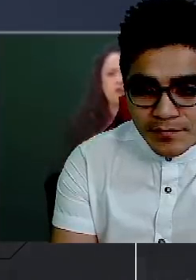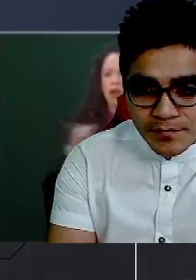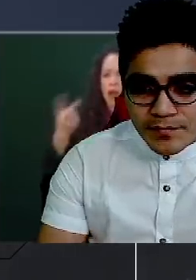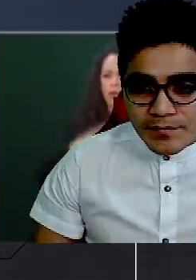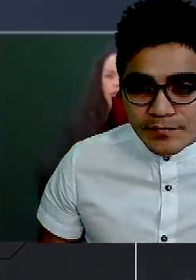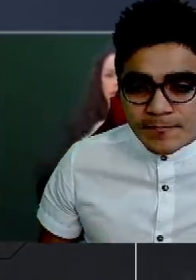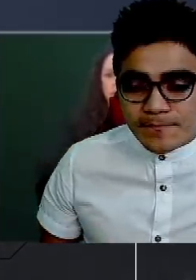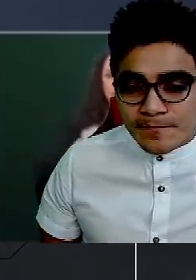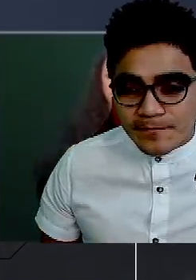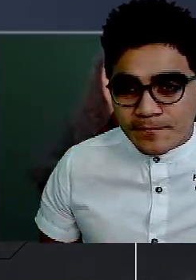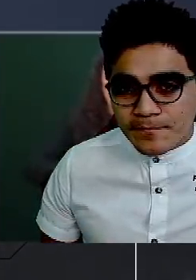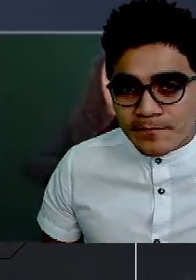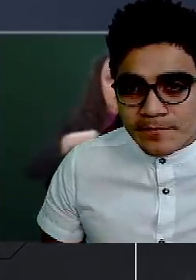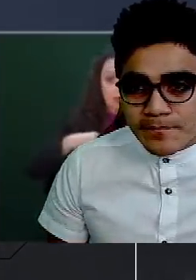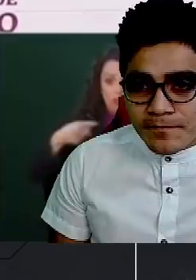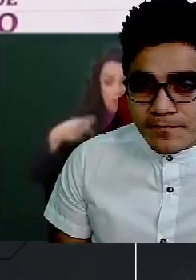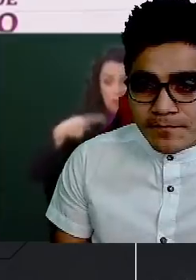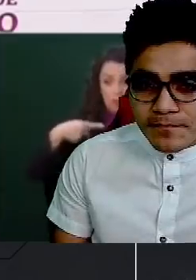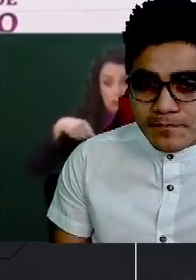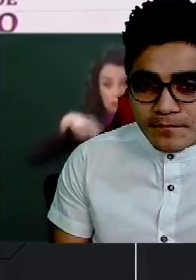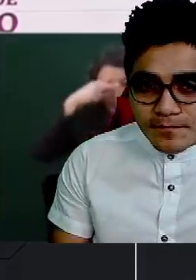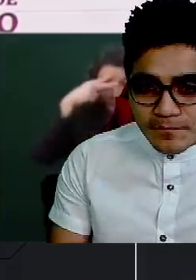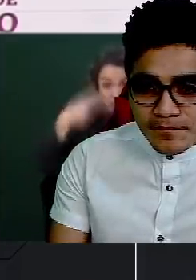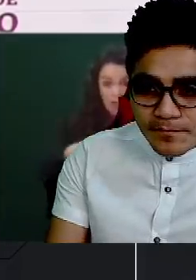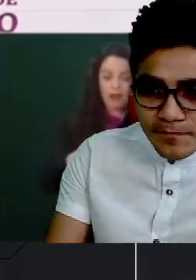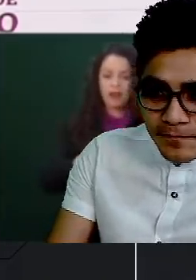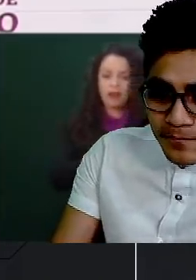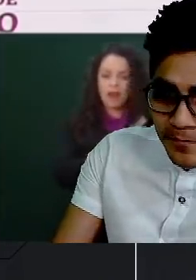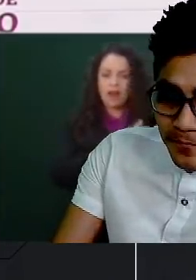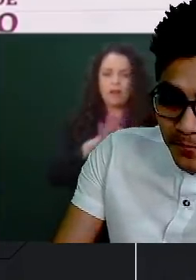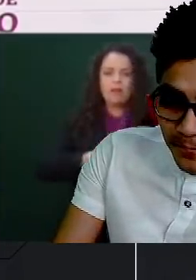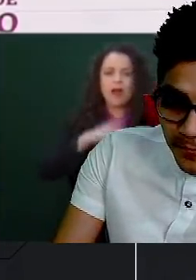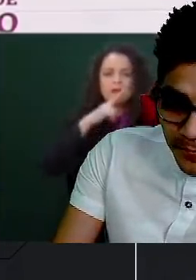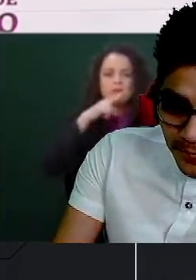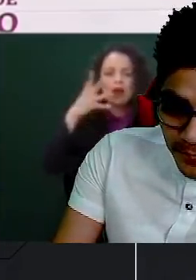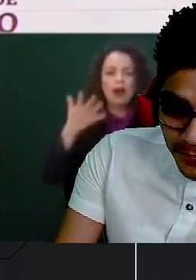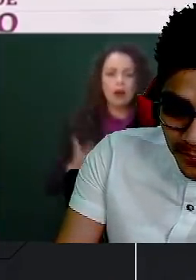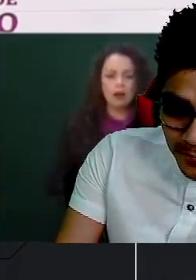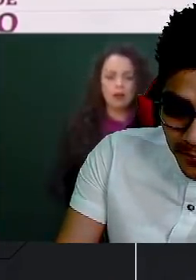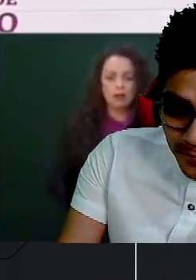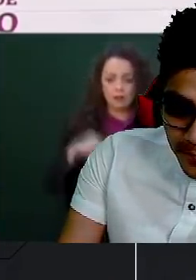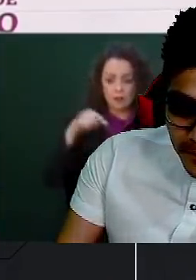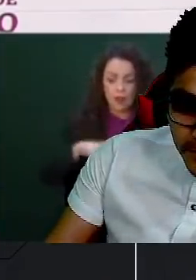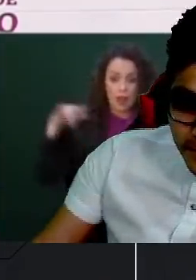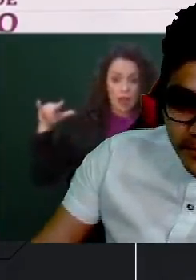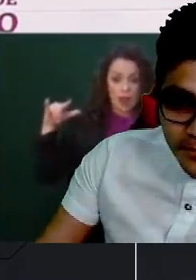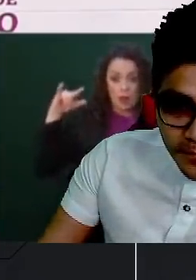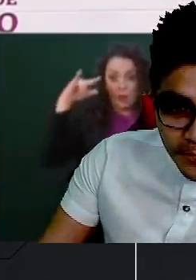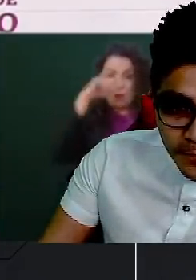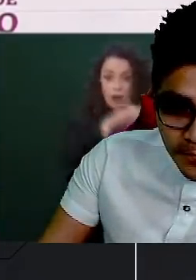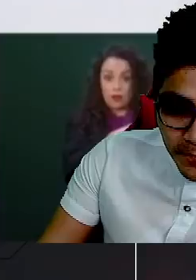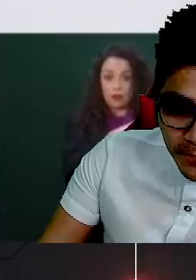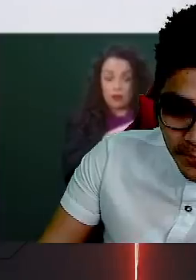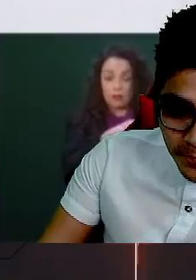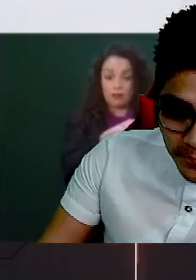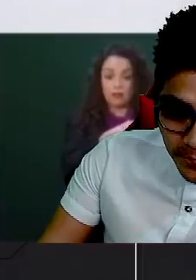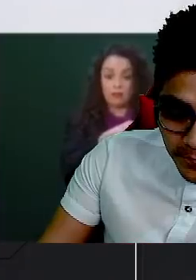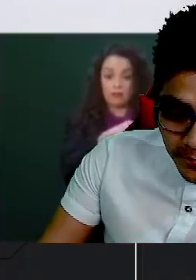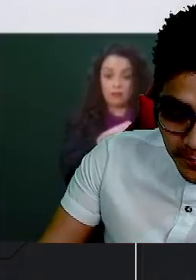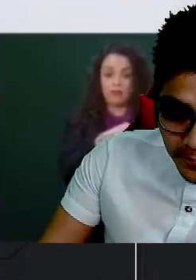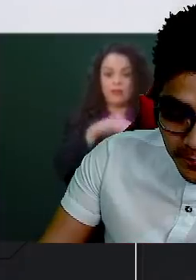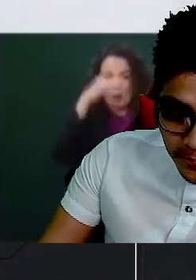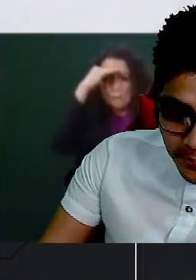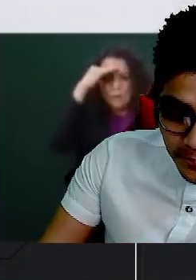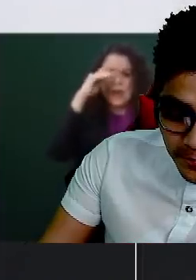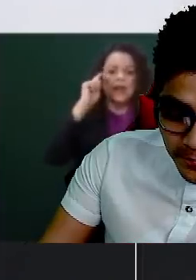de las familias mexicanas. Sobre todo, el Aeropuerto Internacional Felipe Ángeles está pensado como